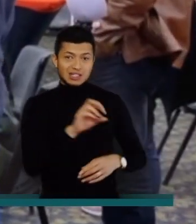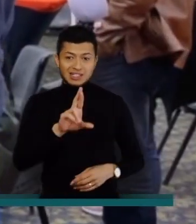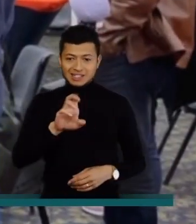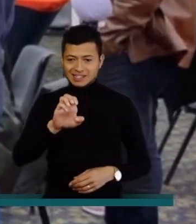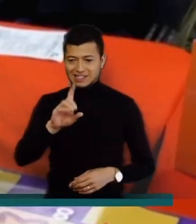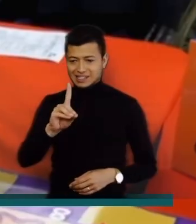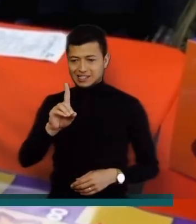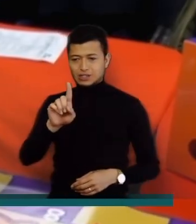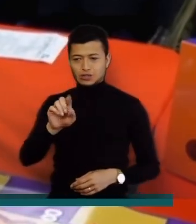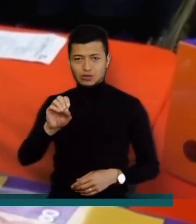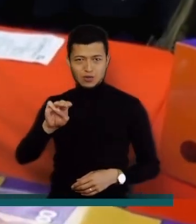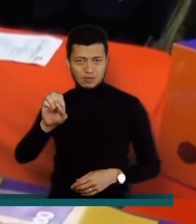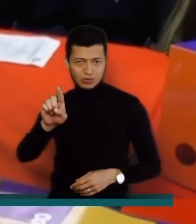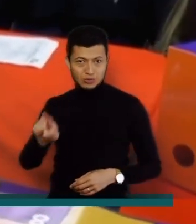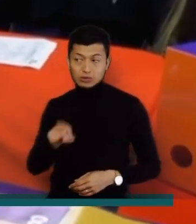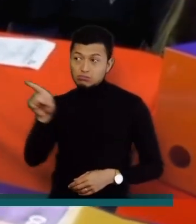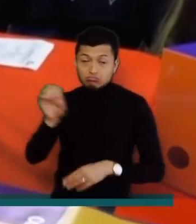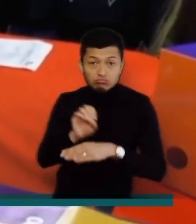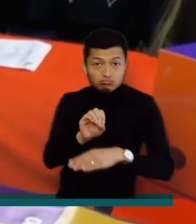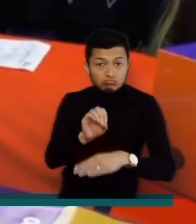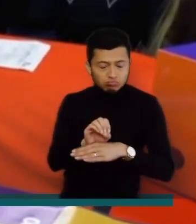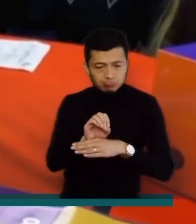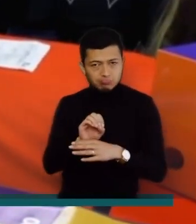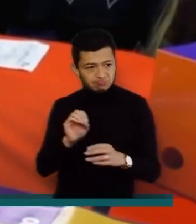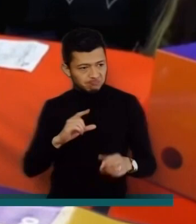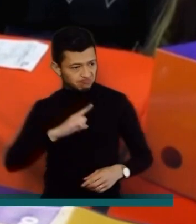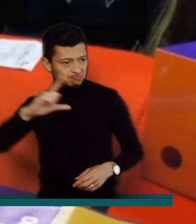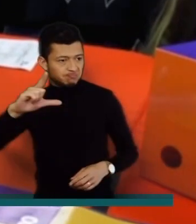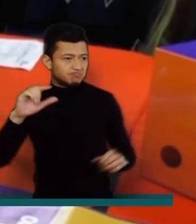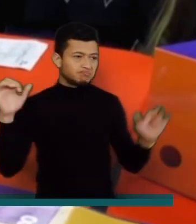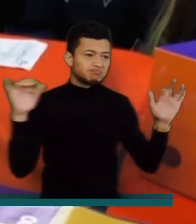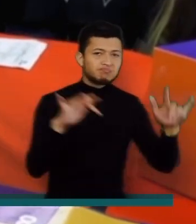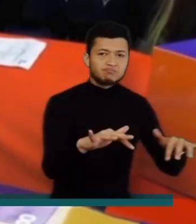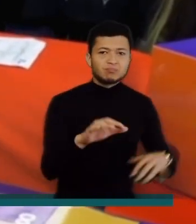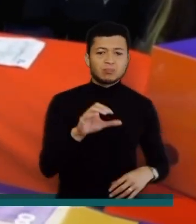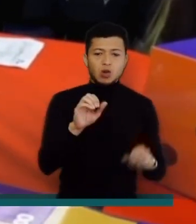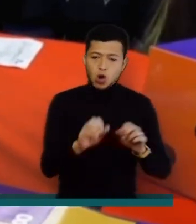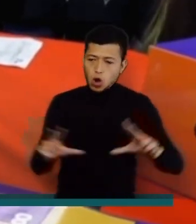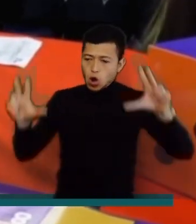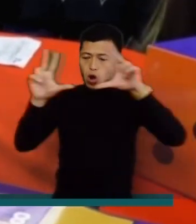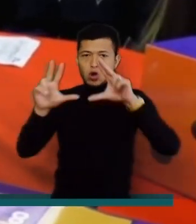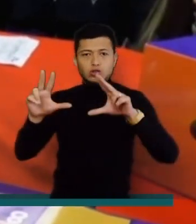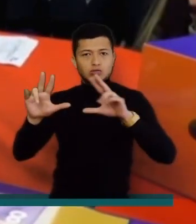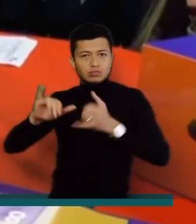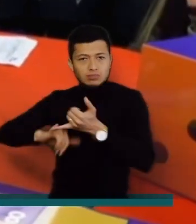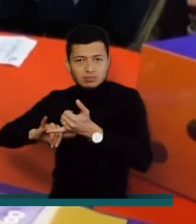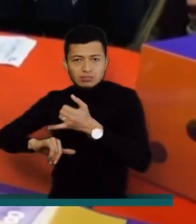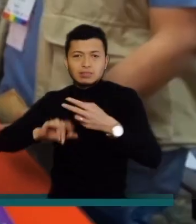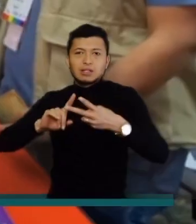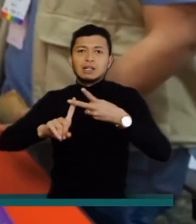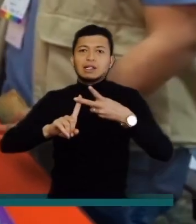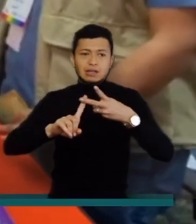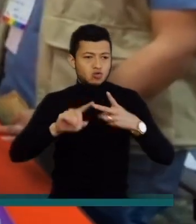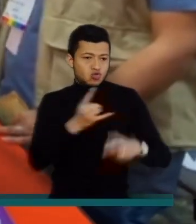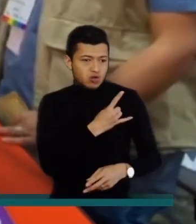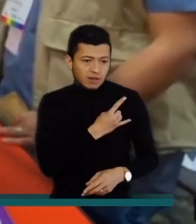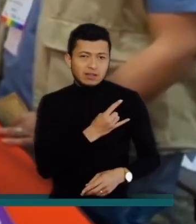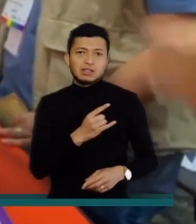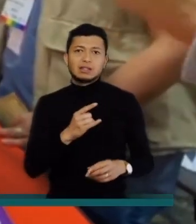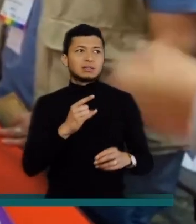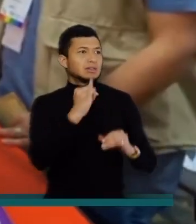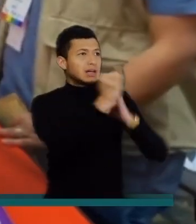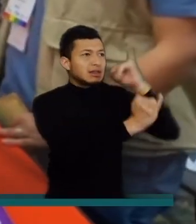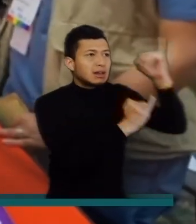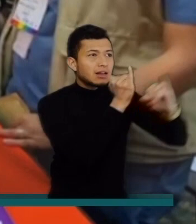participaron entidades como conocida universidades y cooperación internacional Además del gobierno nacional y distrital todo